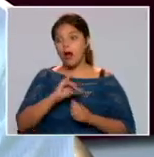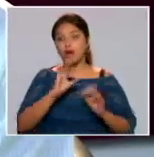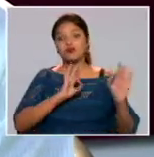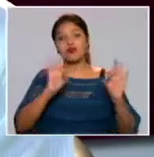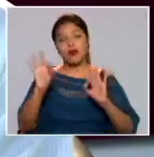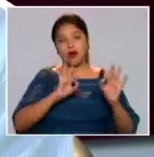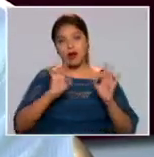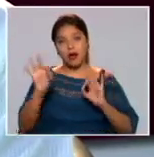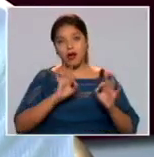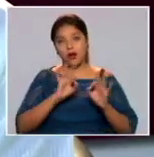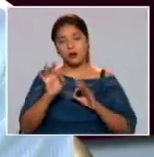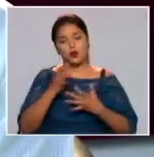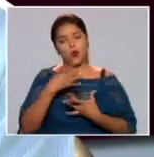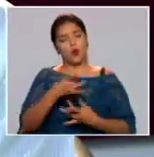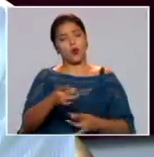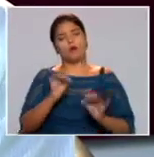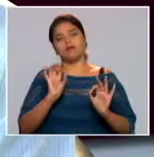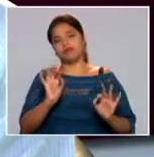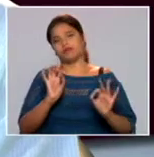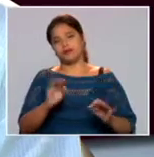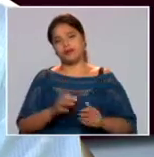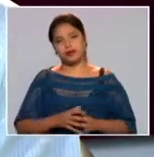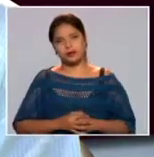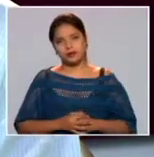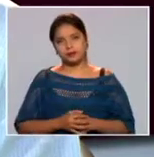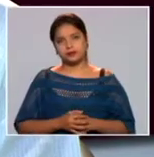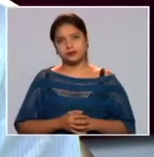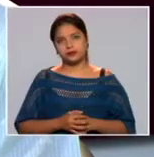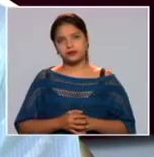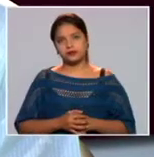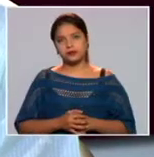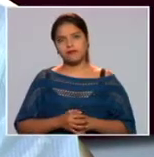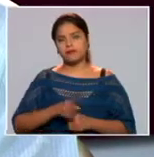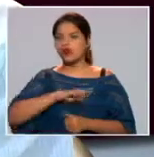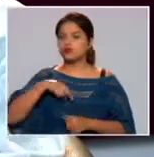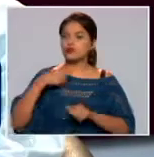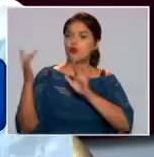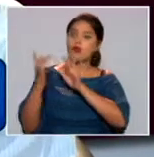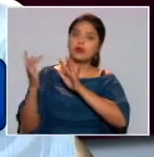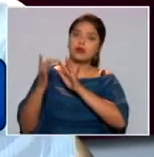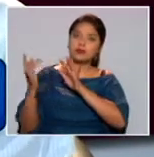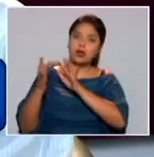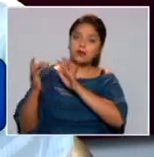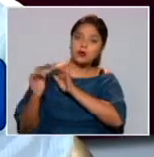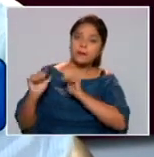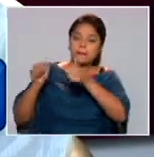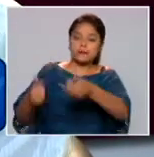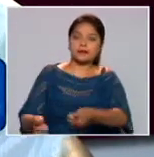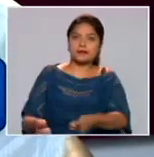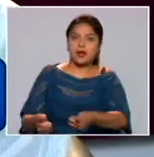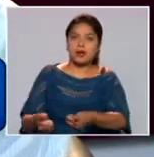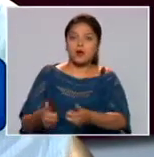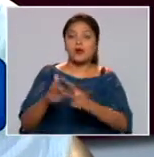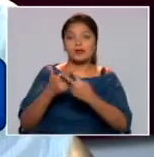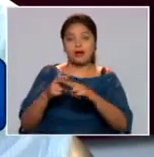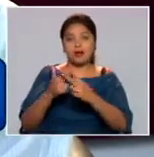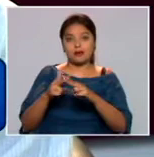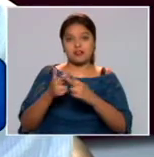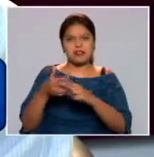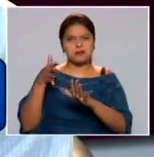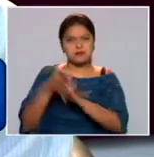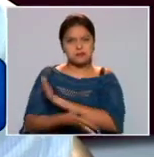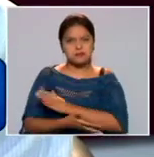teatro muy interesante nos conectamos allí Y empezamos a hacer talleres